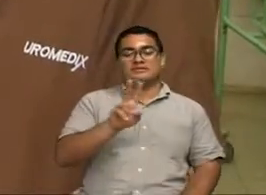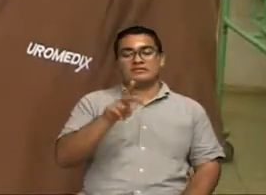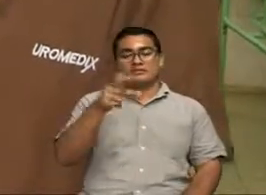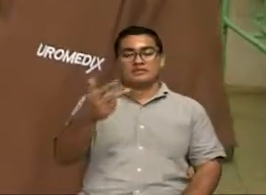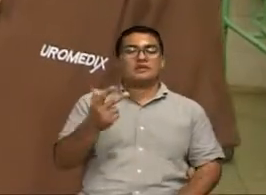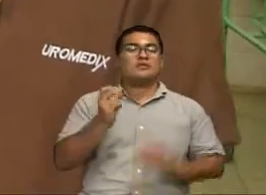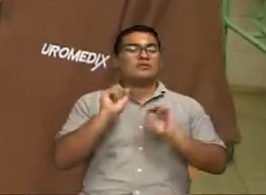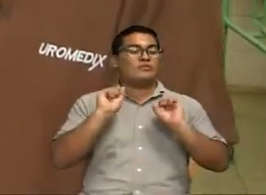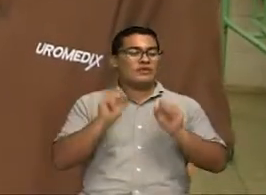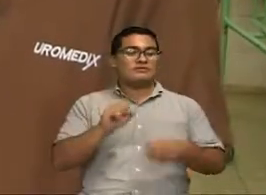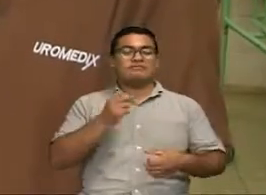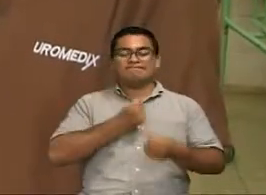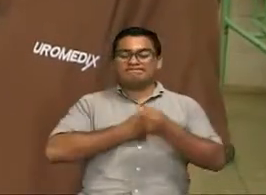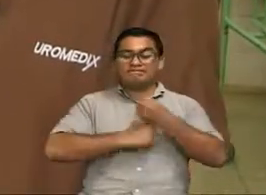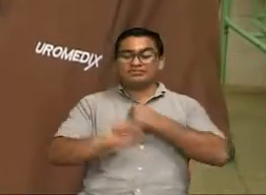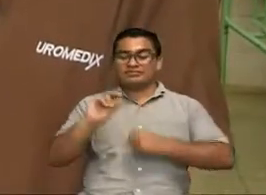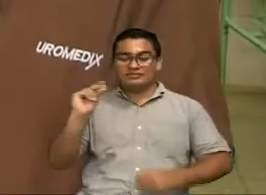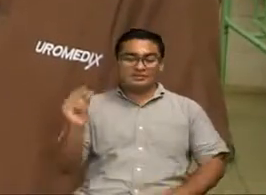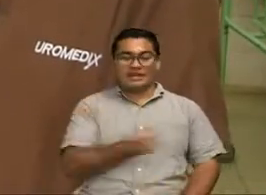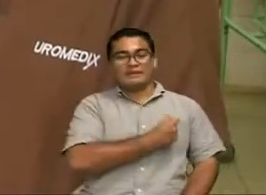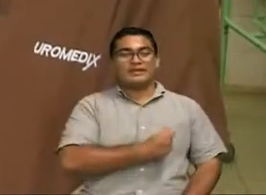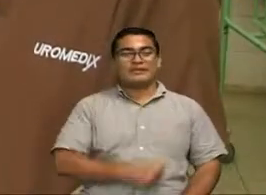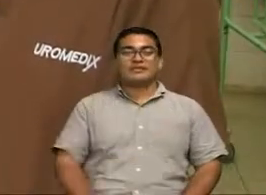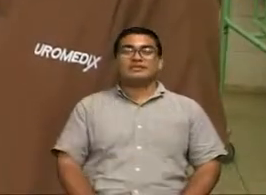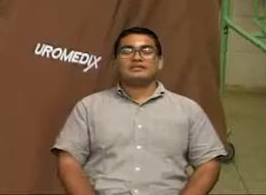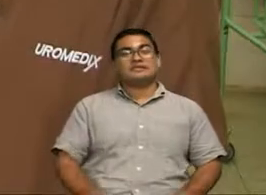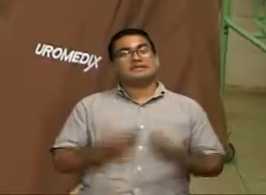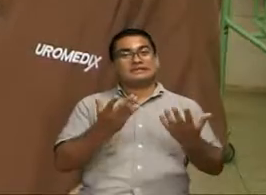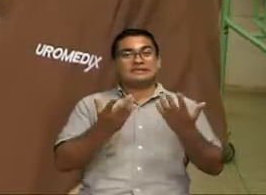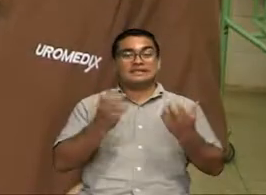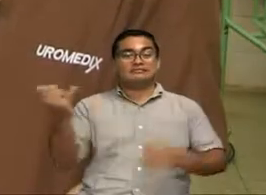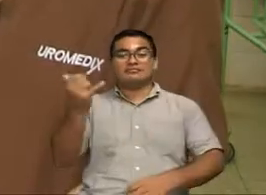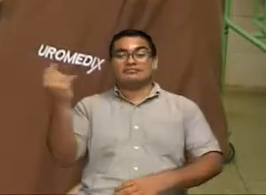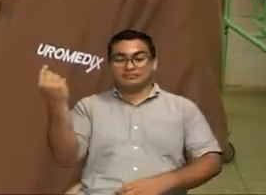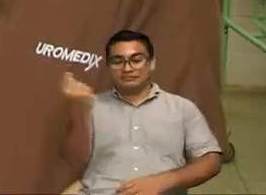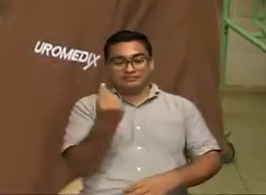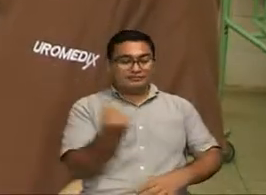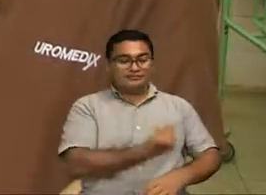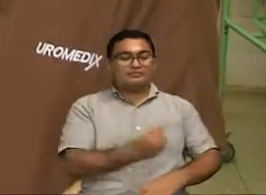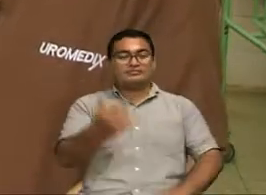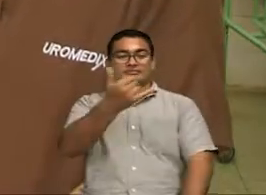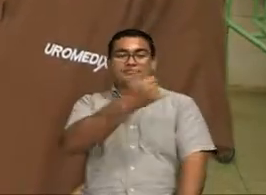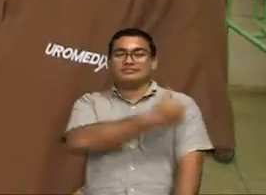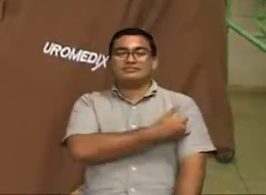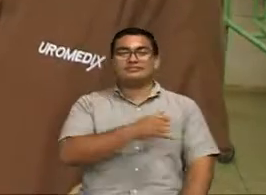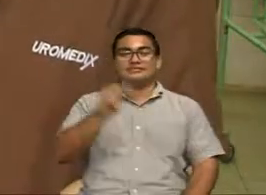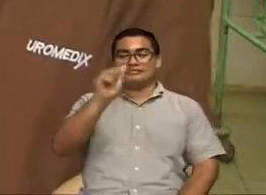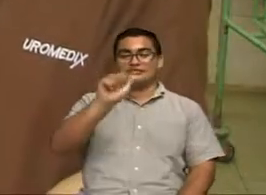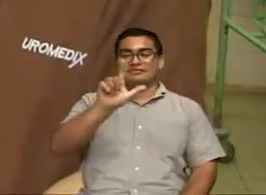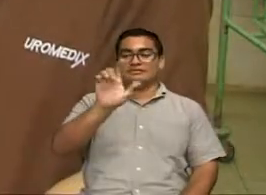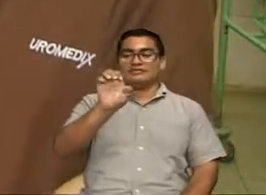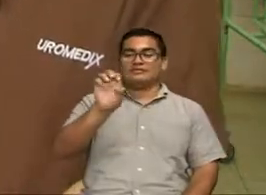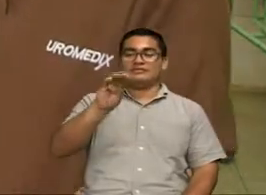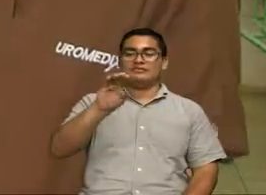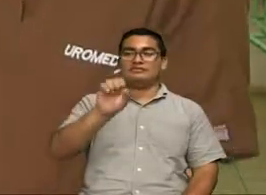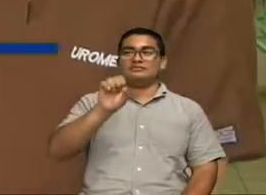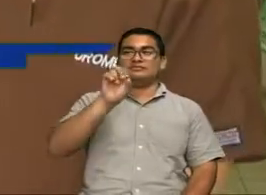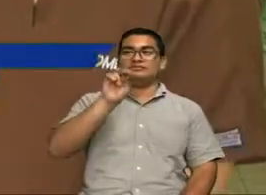hacer más rápido la labor de parto, van a querer venir aquí al Alemán Nicaragüense. ¿Cómo pueden venir?